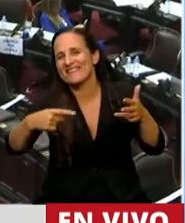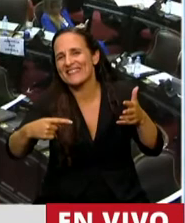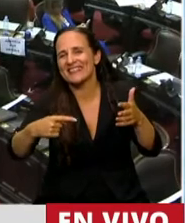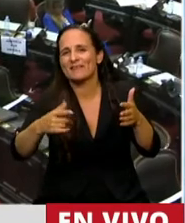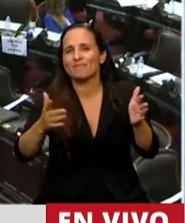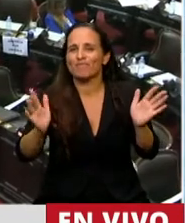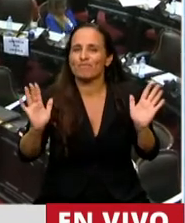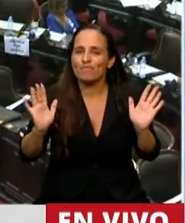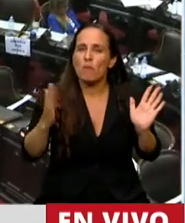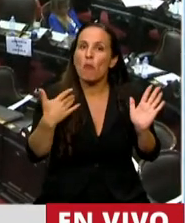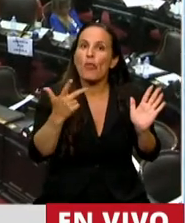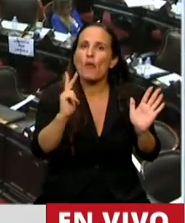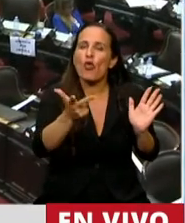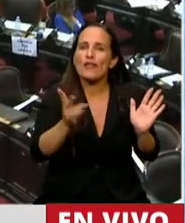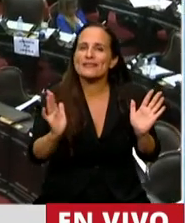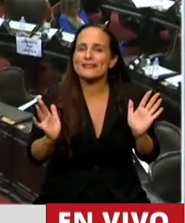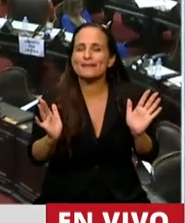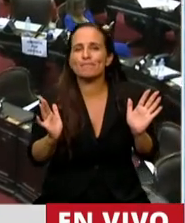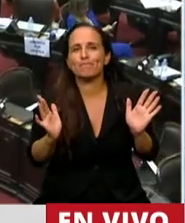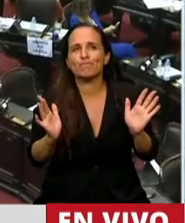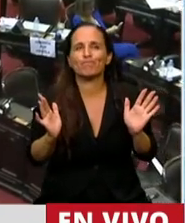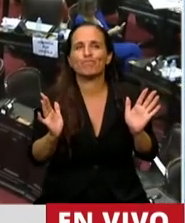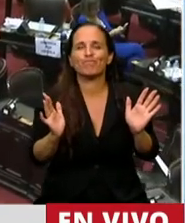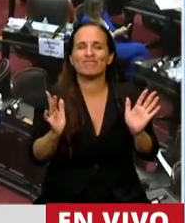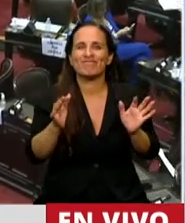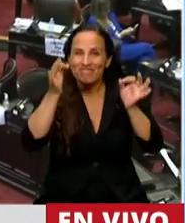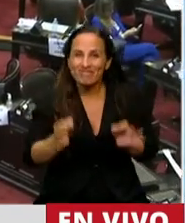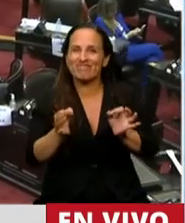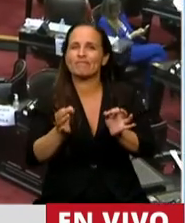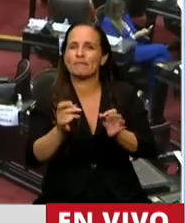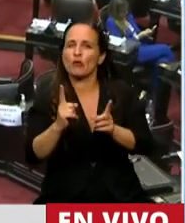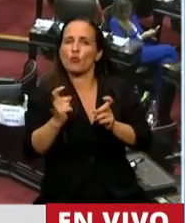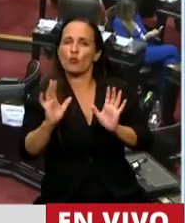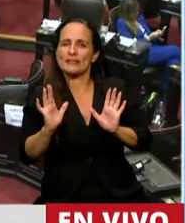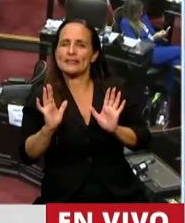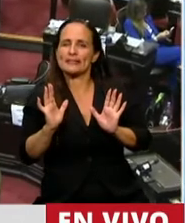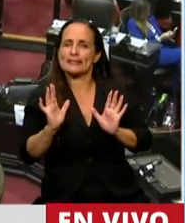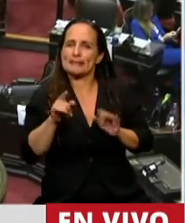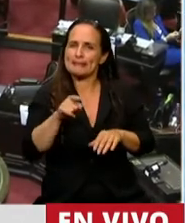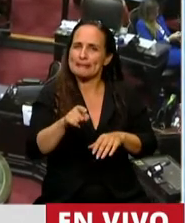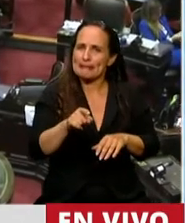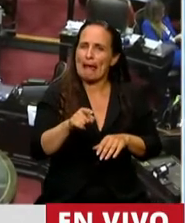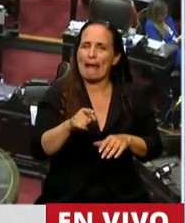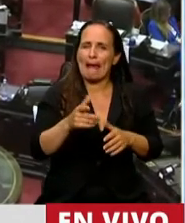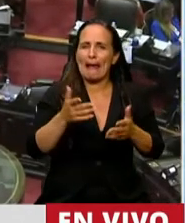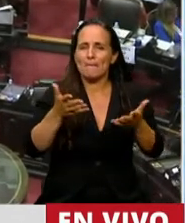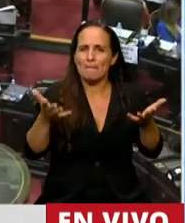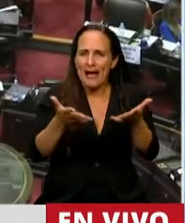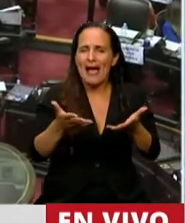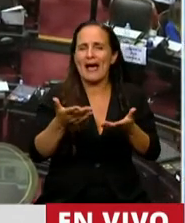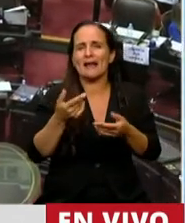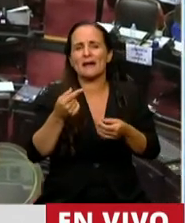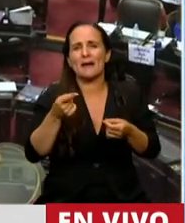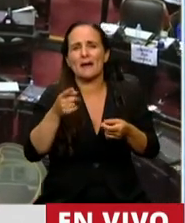que podríamos describir como innecesarias, gastar incentivos y recursos